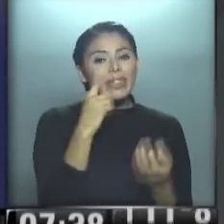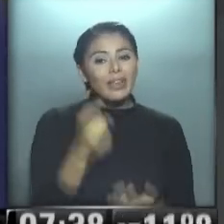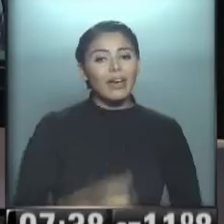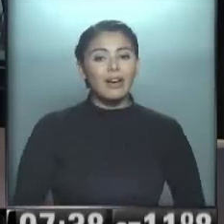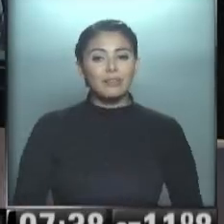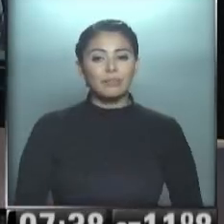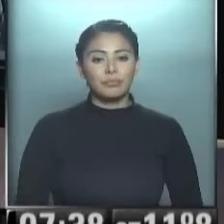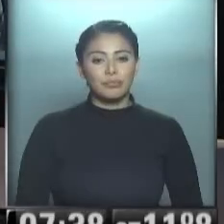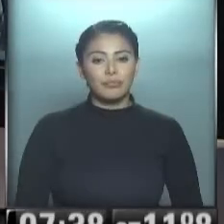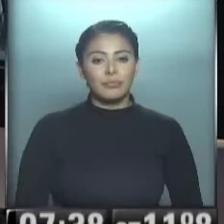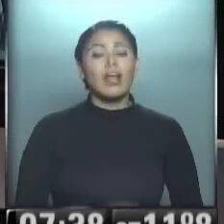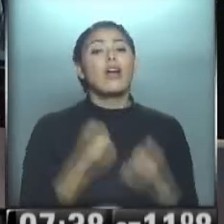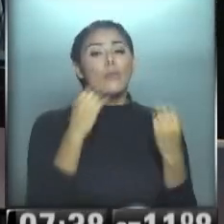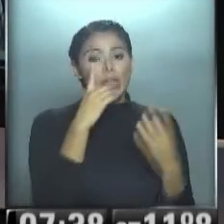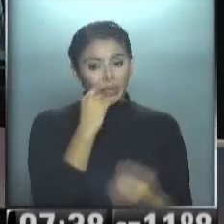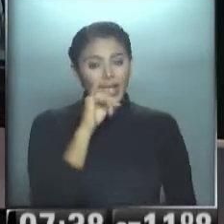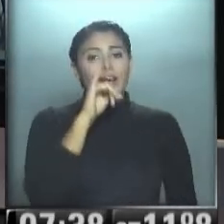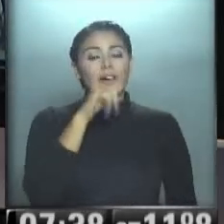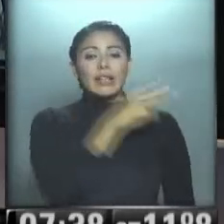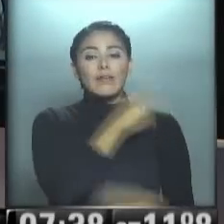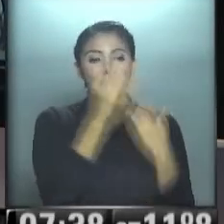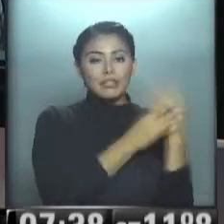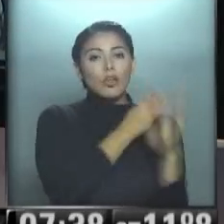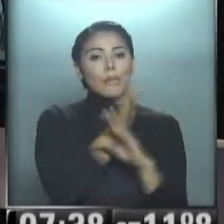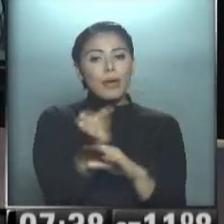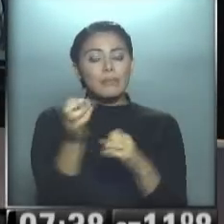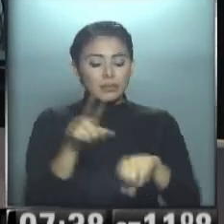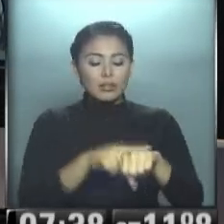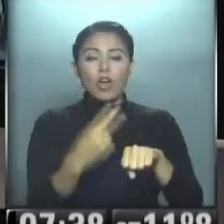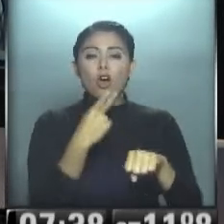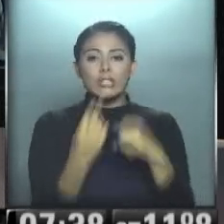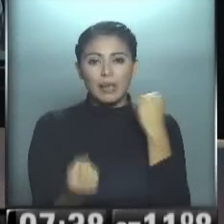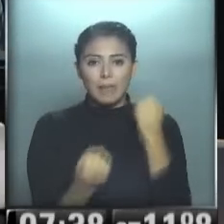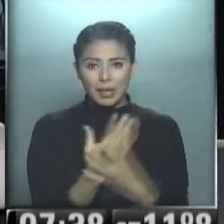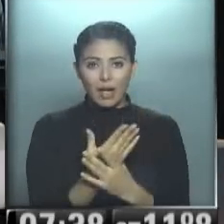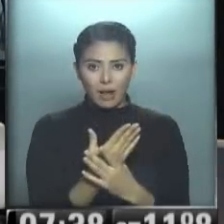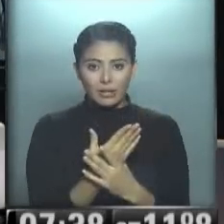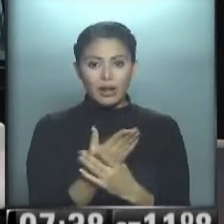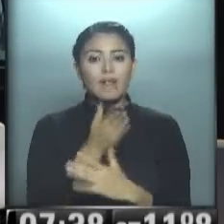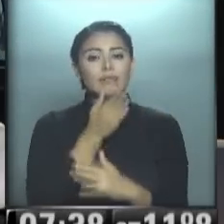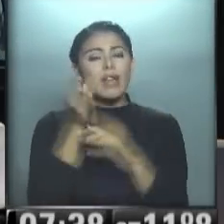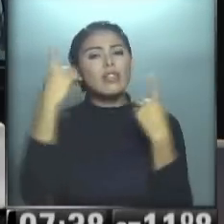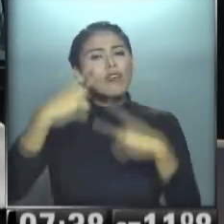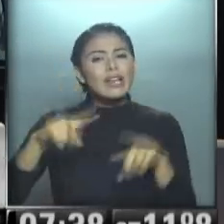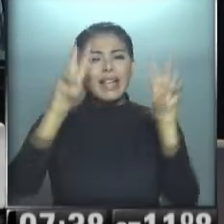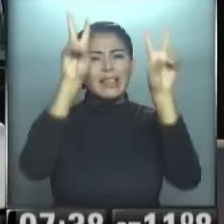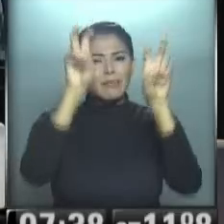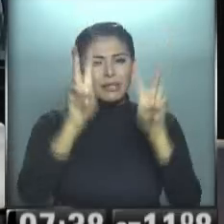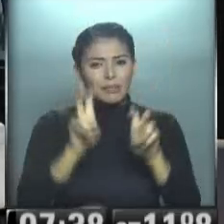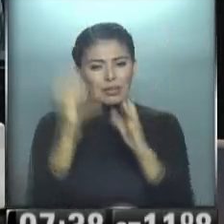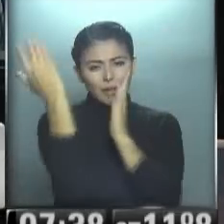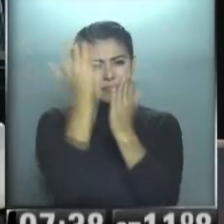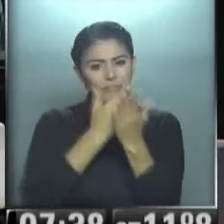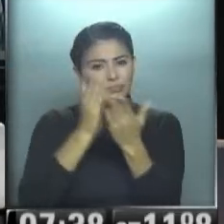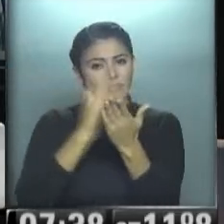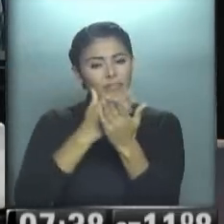día. Silvia, buen día. Va a estar el jefe de gabinete a partir de las 11 de la mañana, va a analizar diferentes temas,